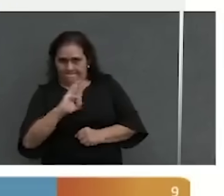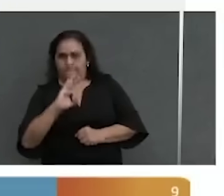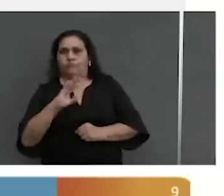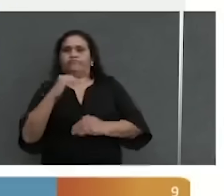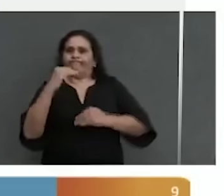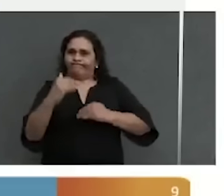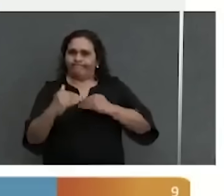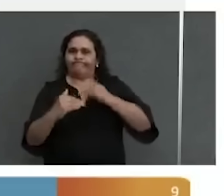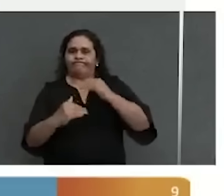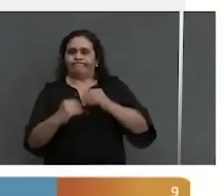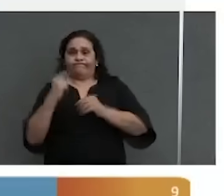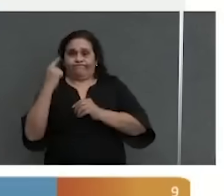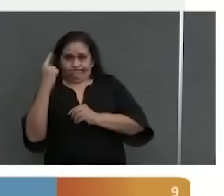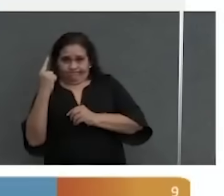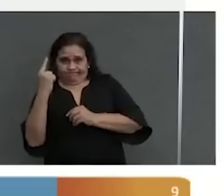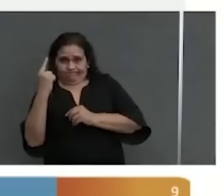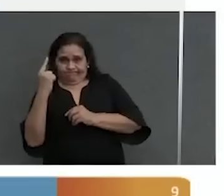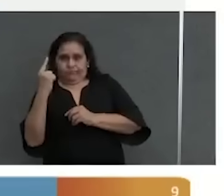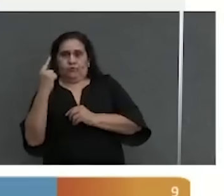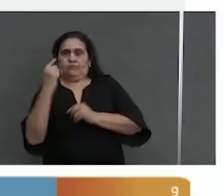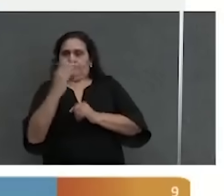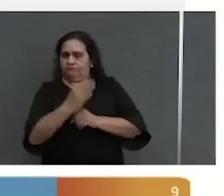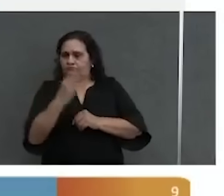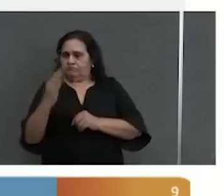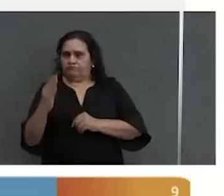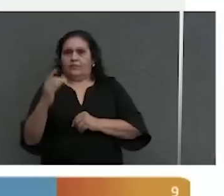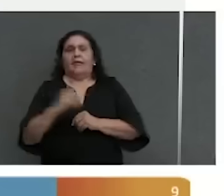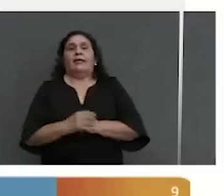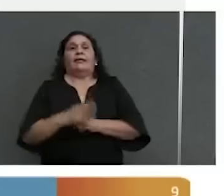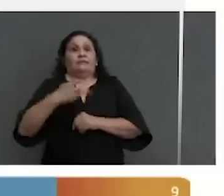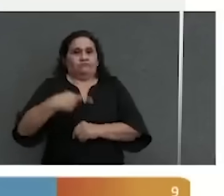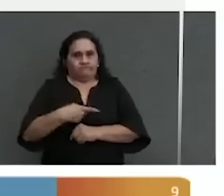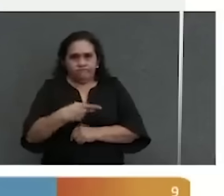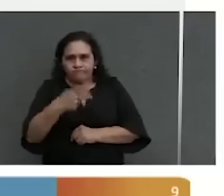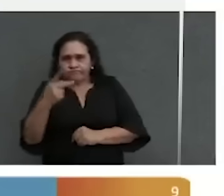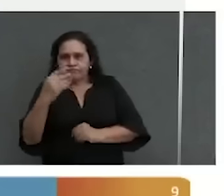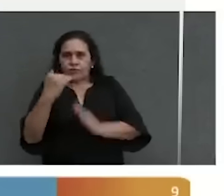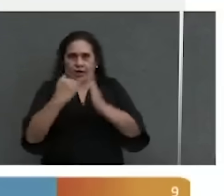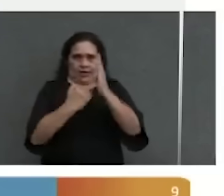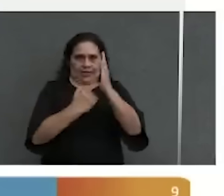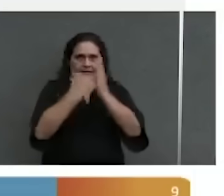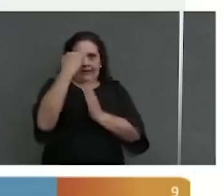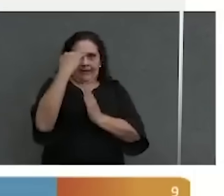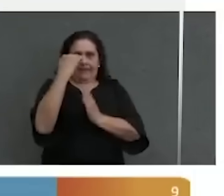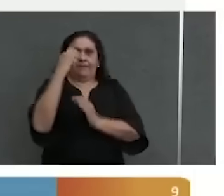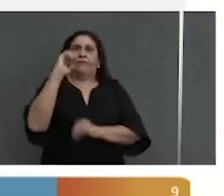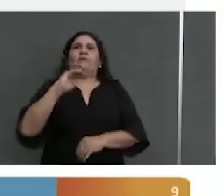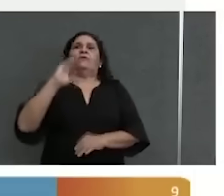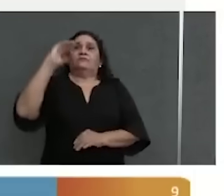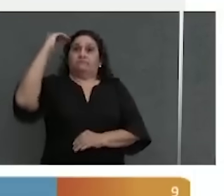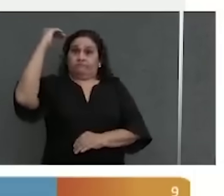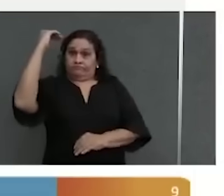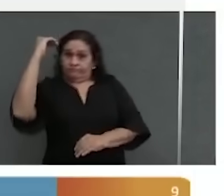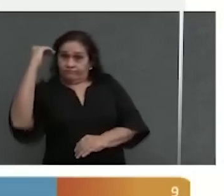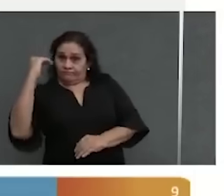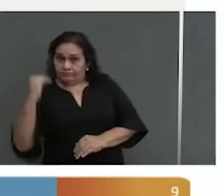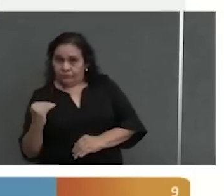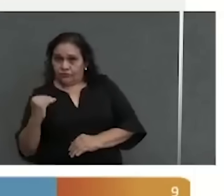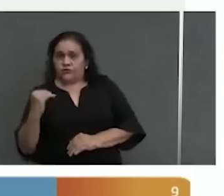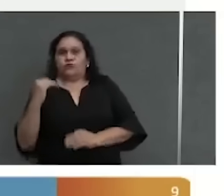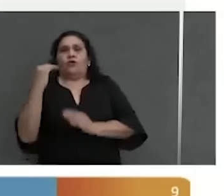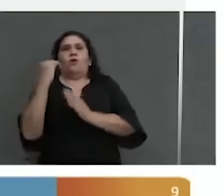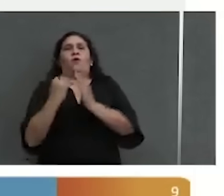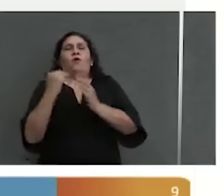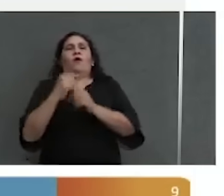extrema. Y lo que es importante también es que la pobreza extrema en el país se redujo al menos